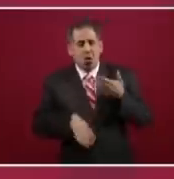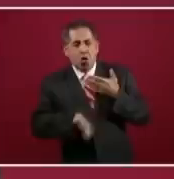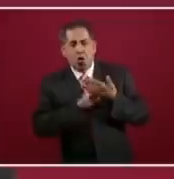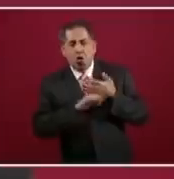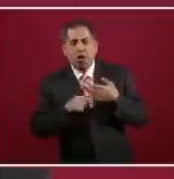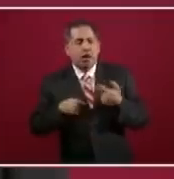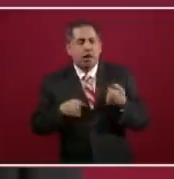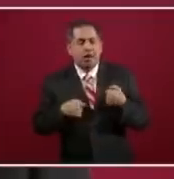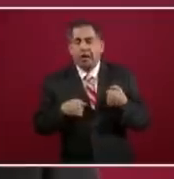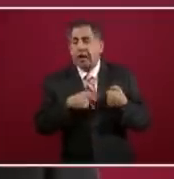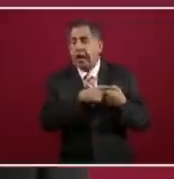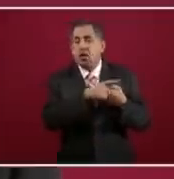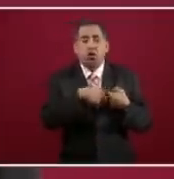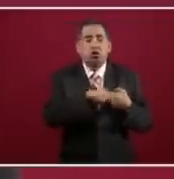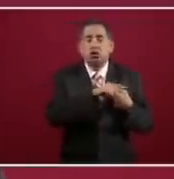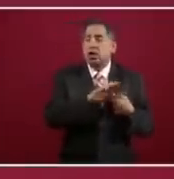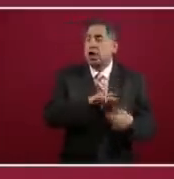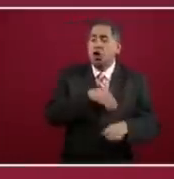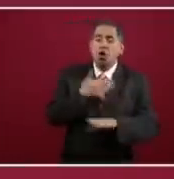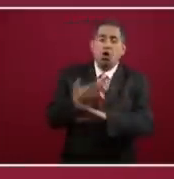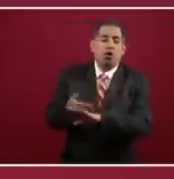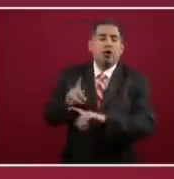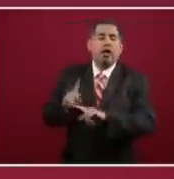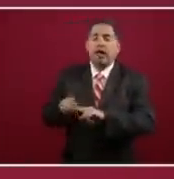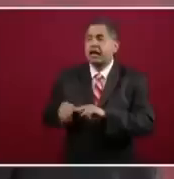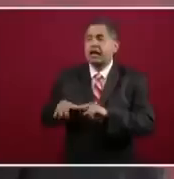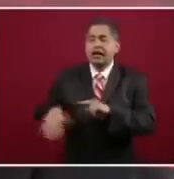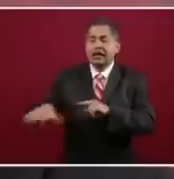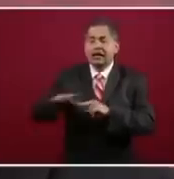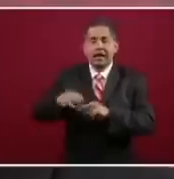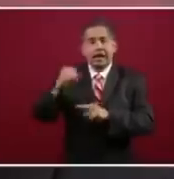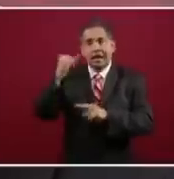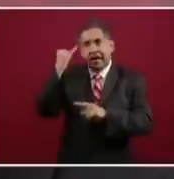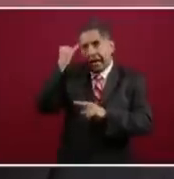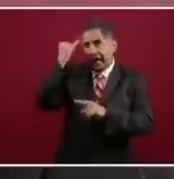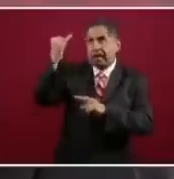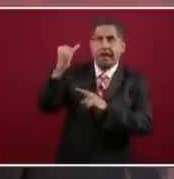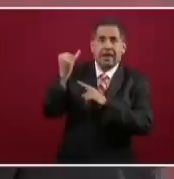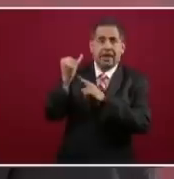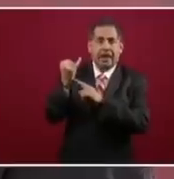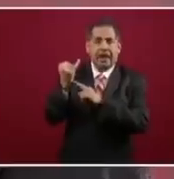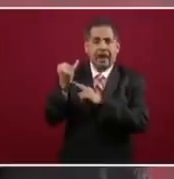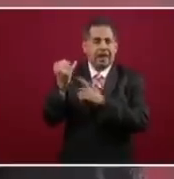está en contra de la idea